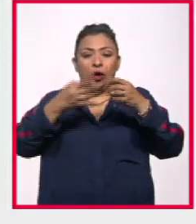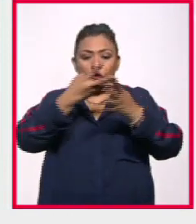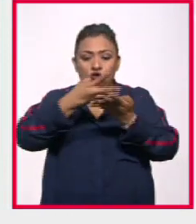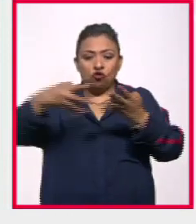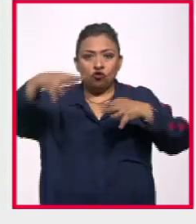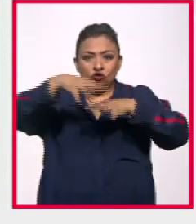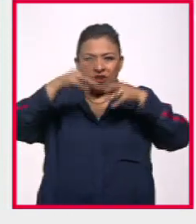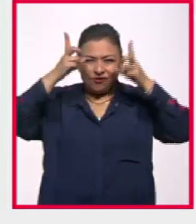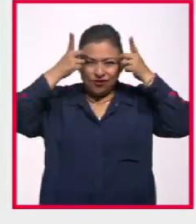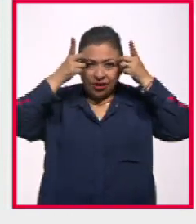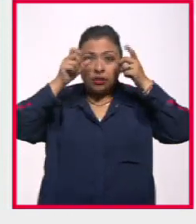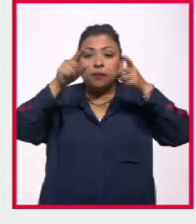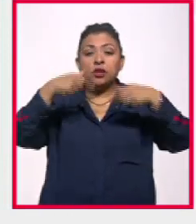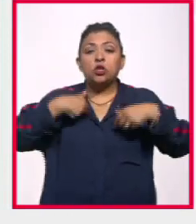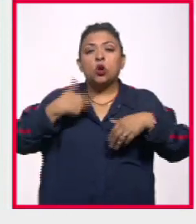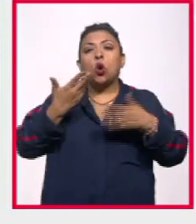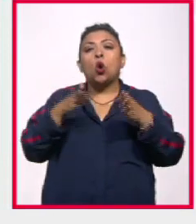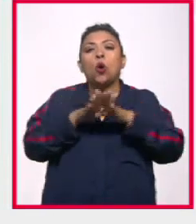como empresario.